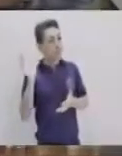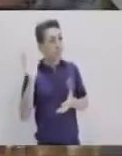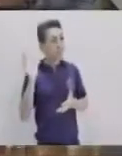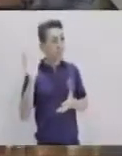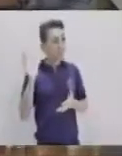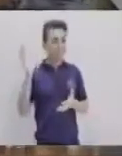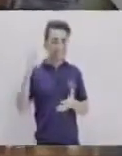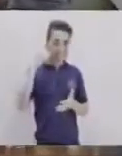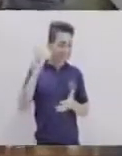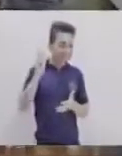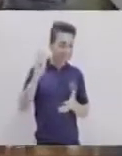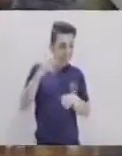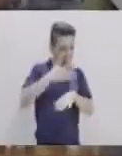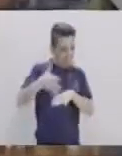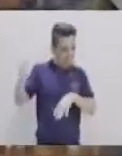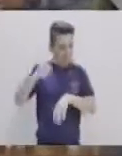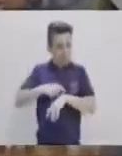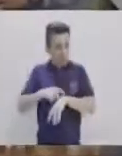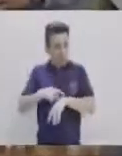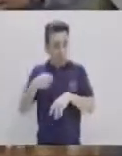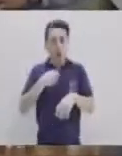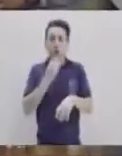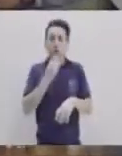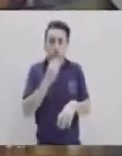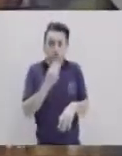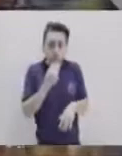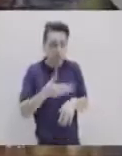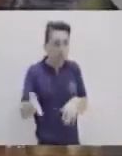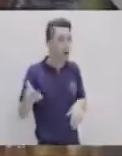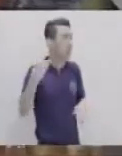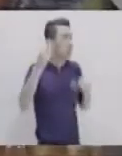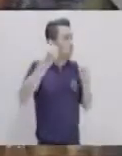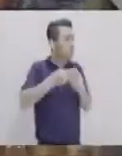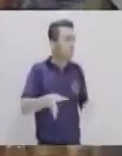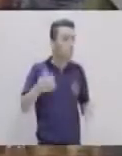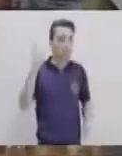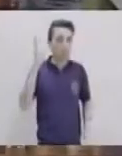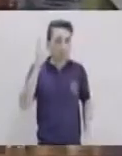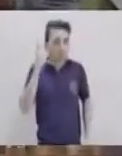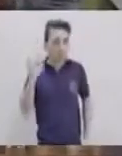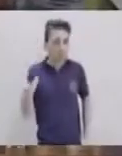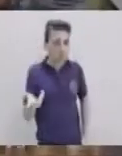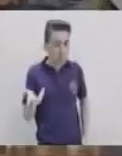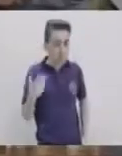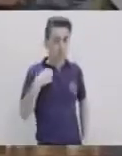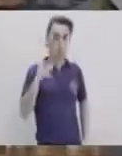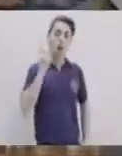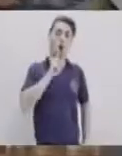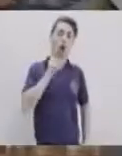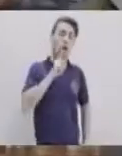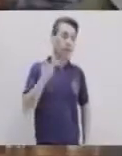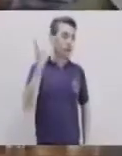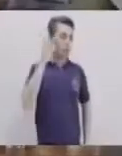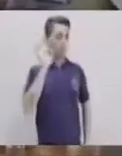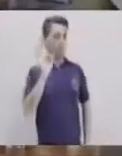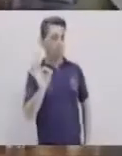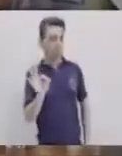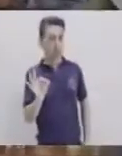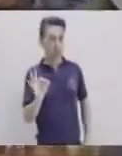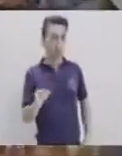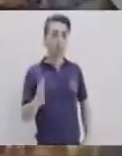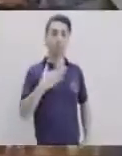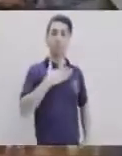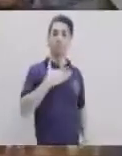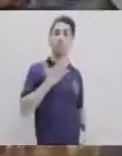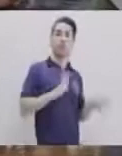uno envejece, deja de escuchar algunos sonidos. Y cuando uno es joven, puede escucharlo mejor. De hecho, cuando uno